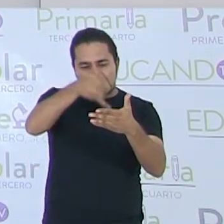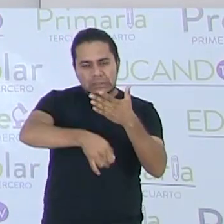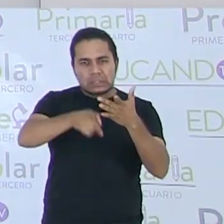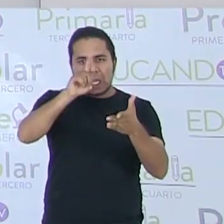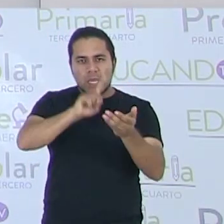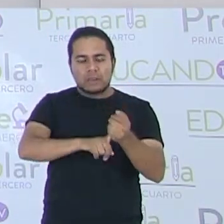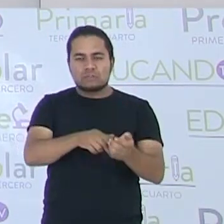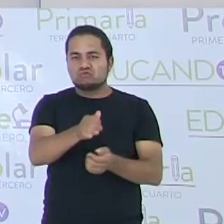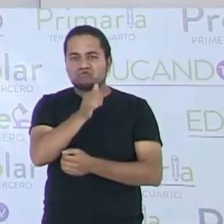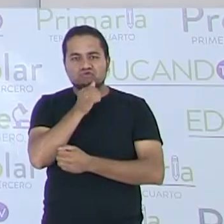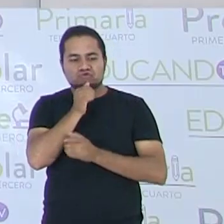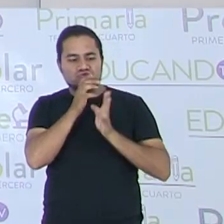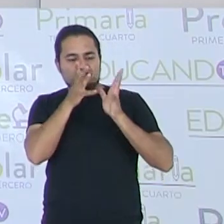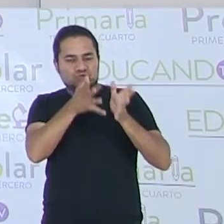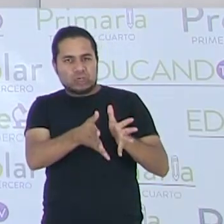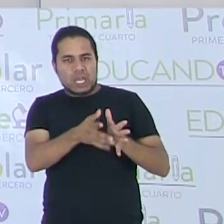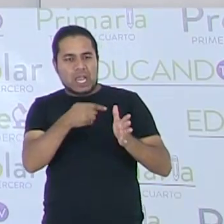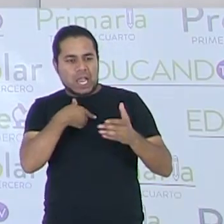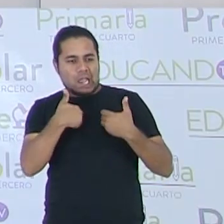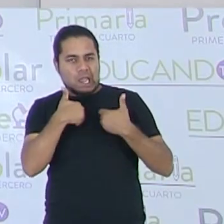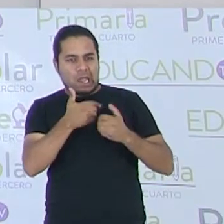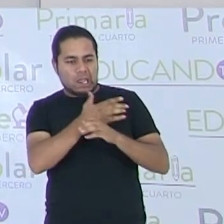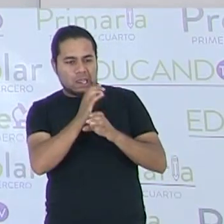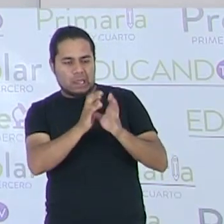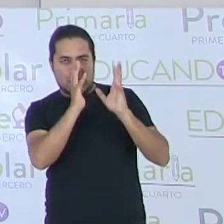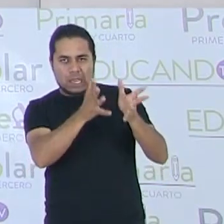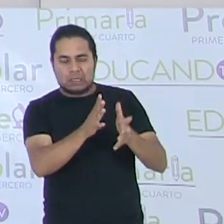cualidades que no son propias de ese objeto